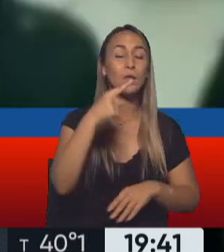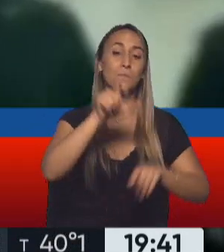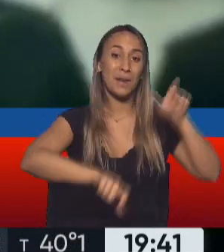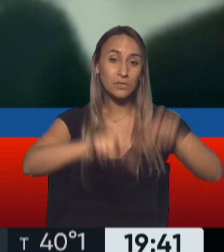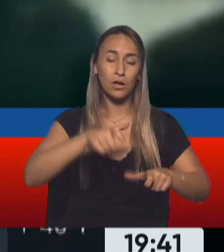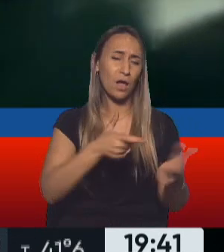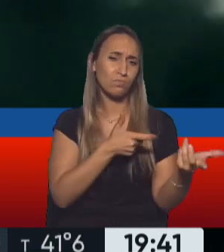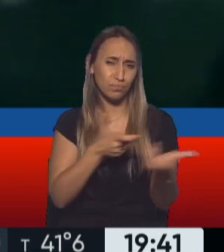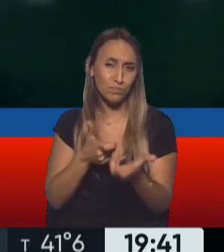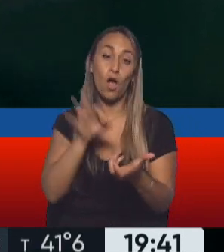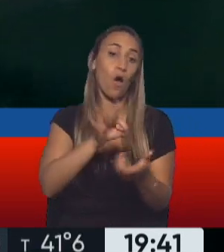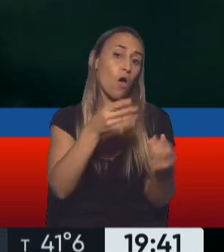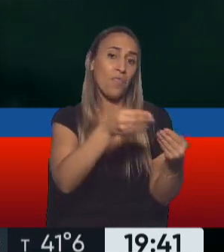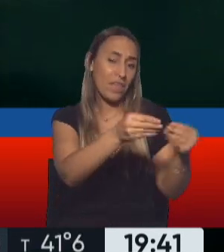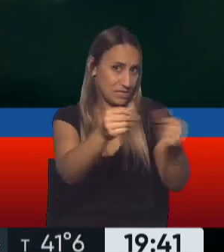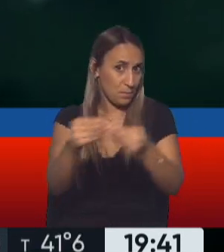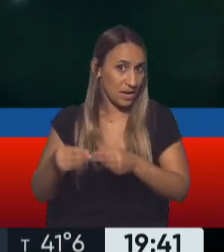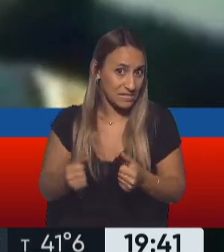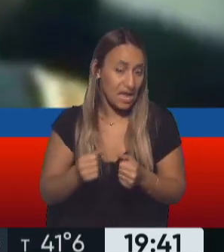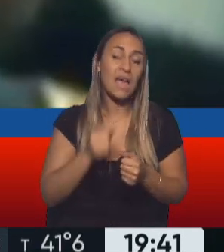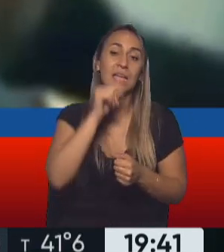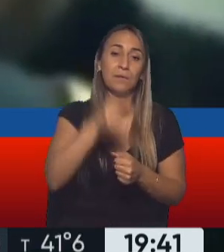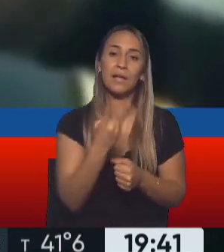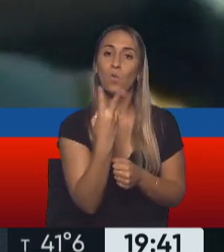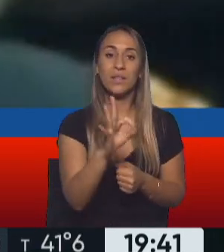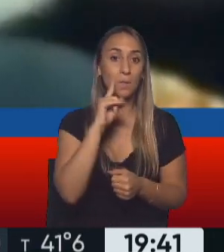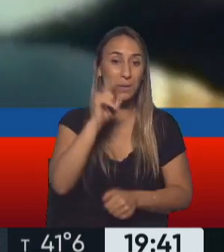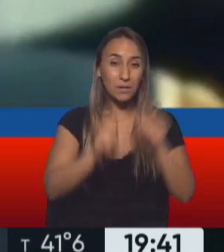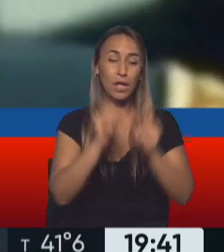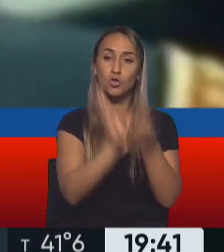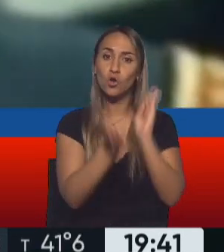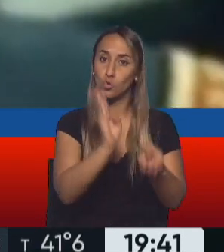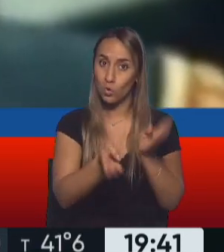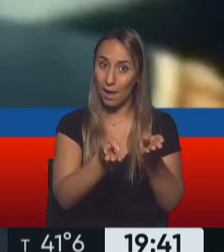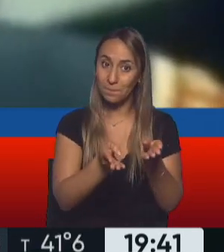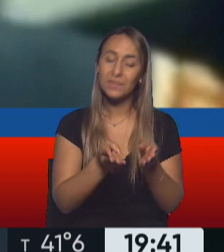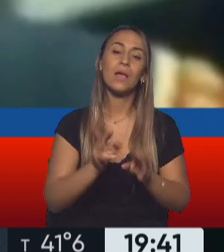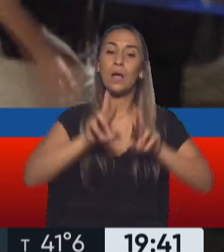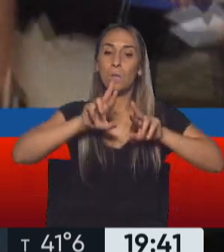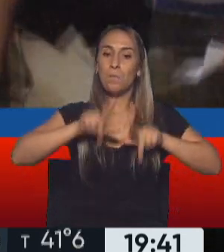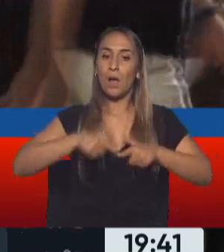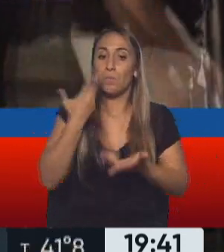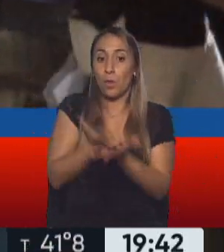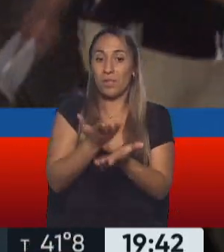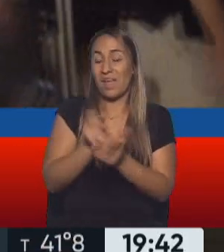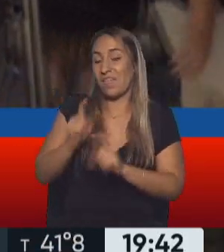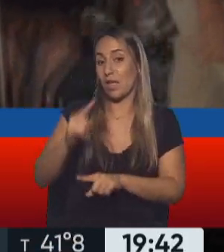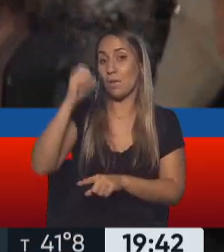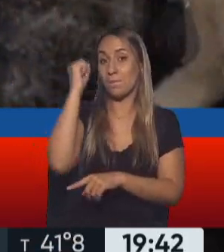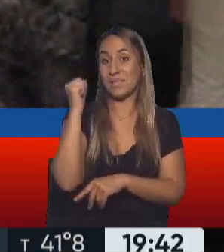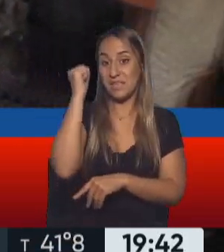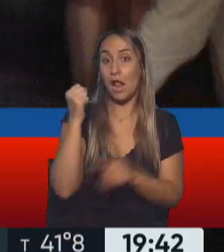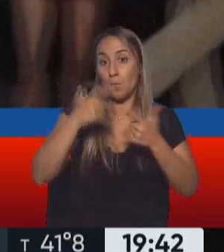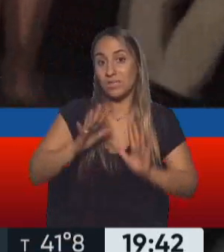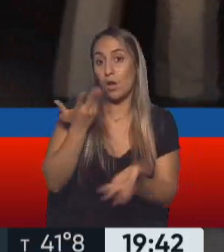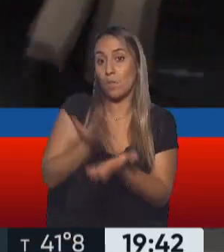ejecutadas o desaparecidas y alrededor de 40.000 torturadas. El plan piloto de Piñera podría ser